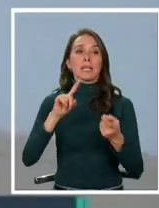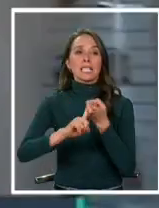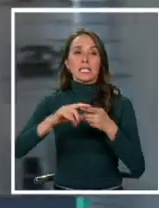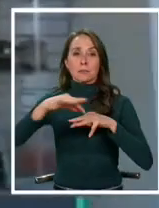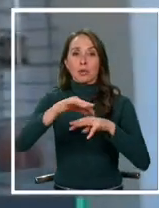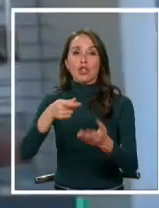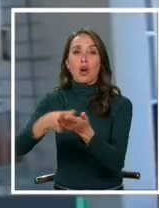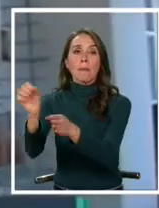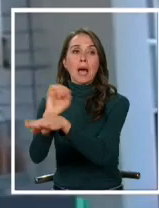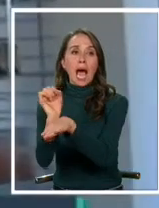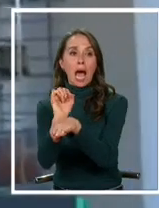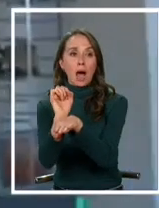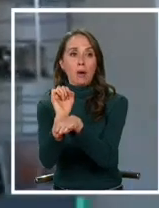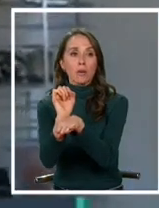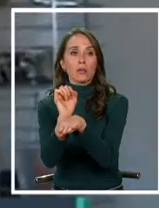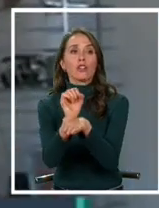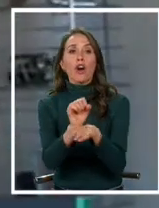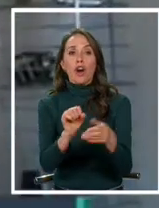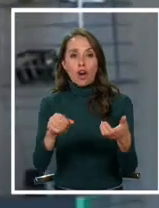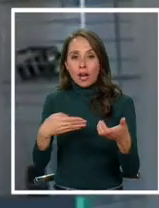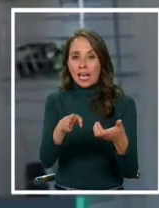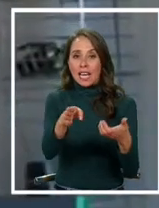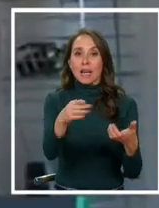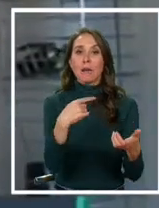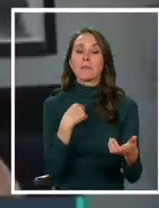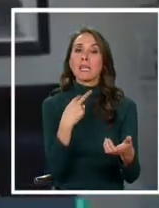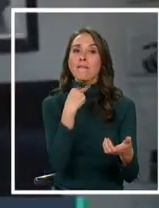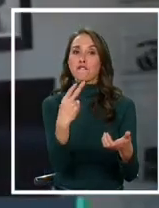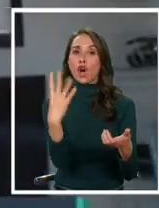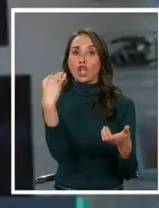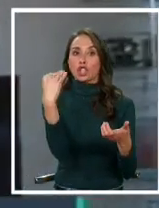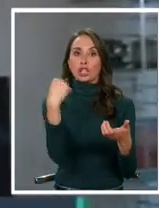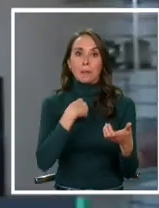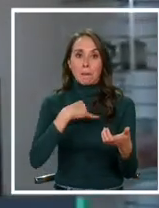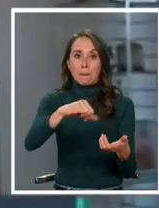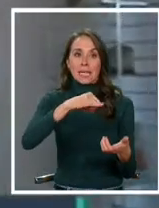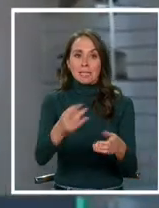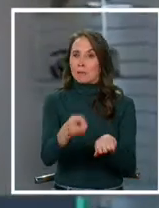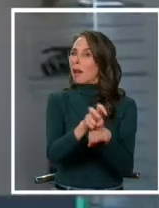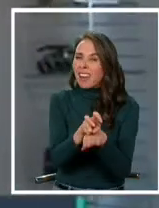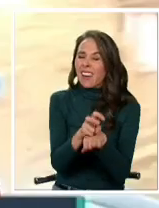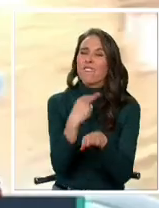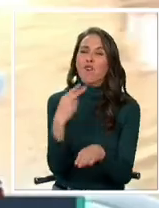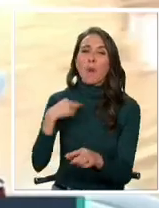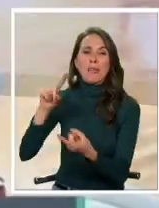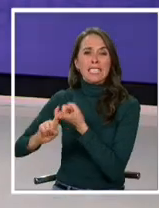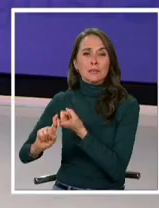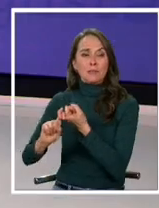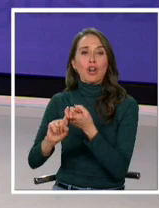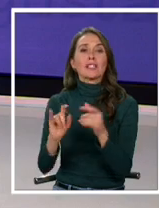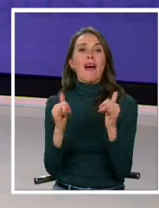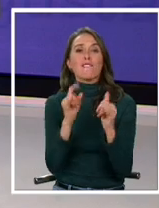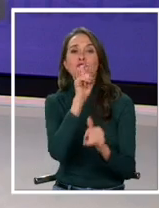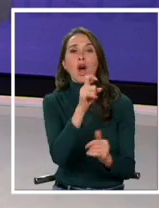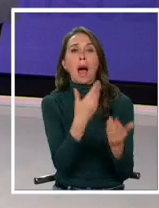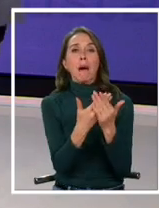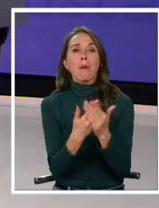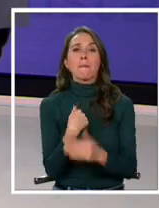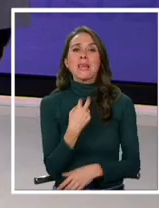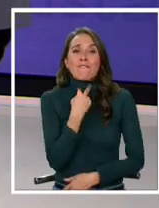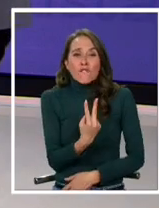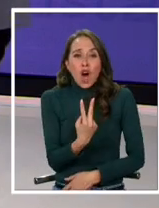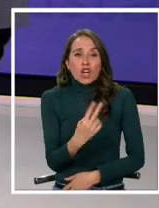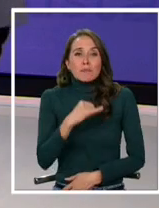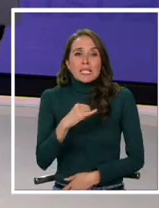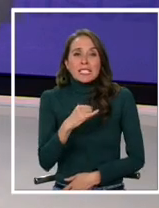un coche nuevo y de repente el navegador también le habla con mi voz y luego con el tema de las bromas Pues de todo tipo desde aprovecharte de tu propia voz para